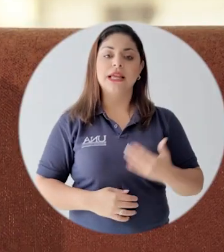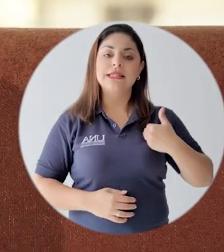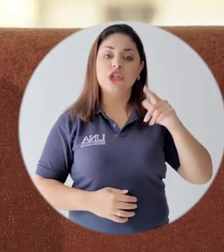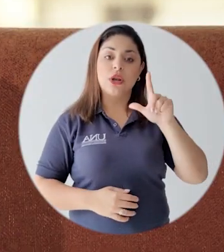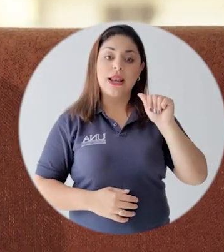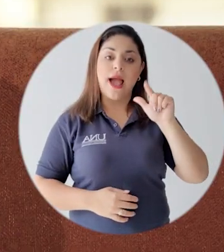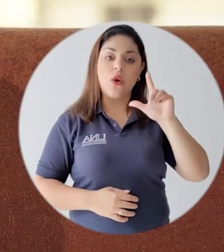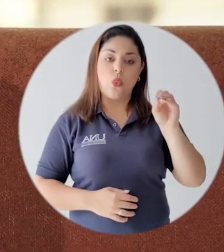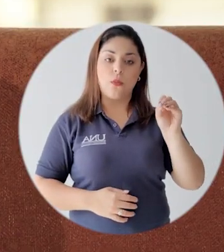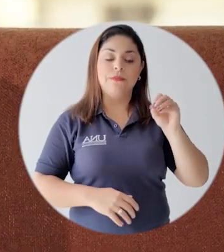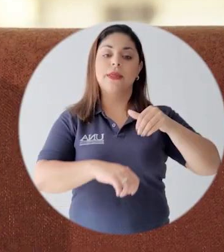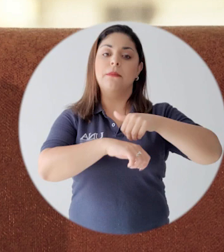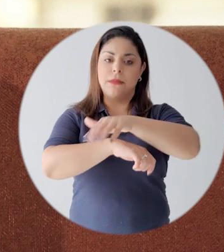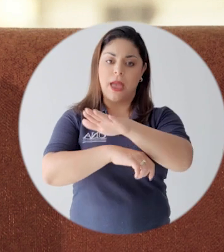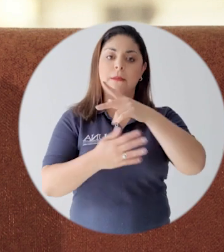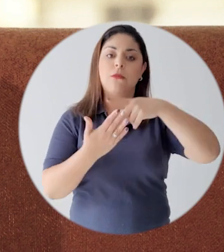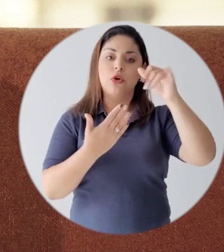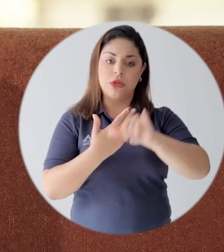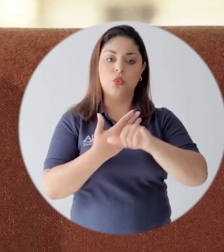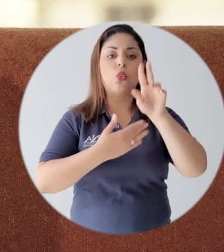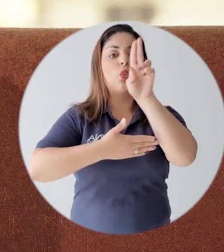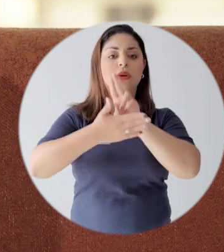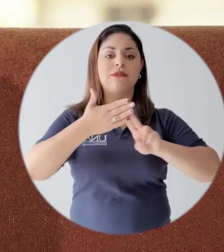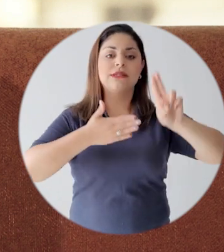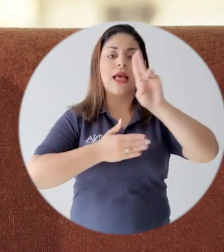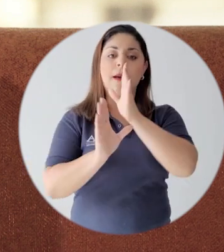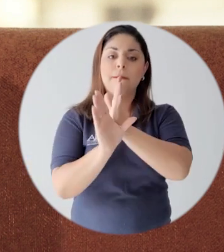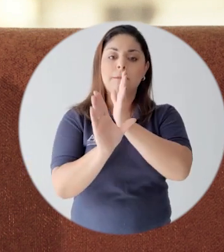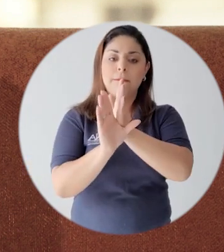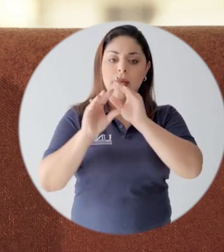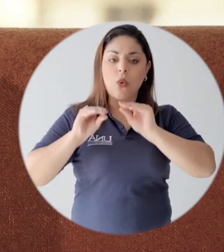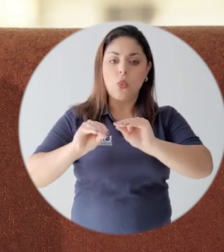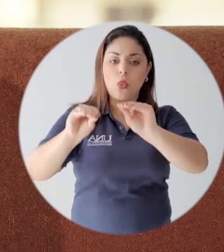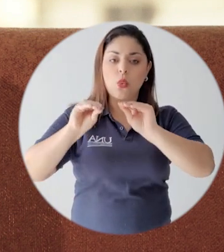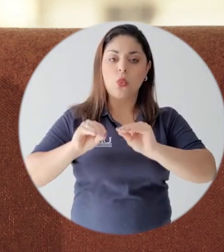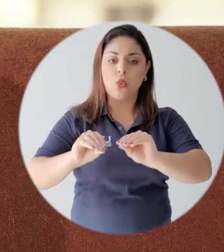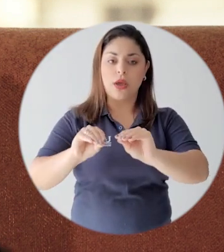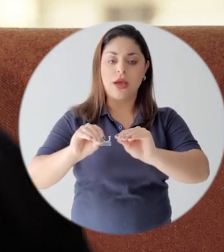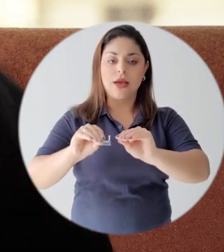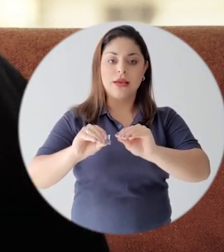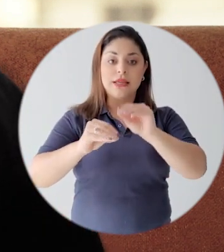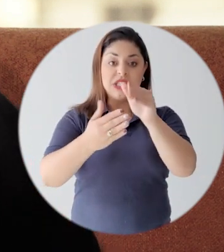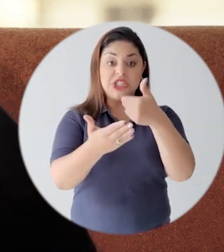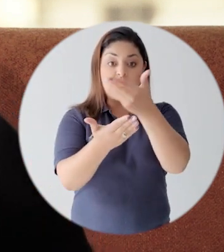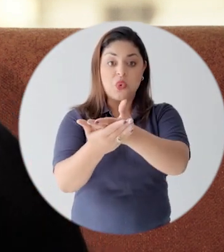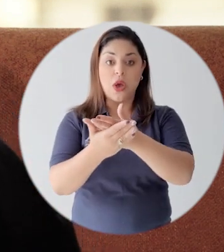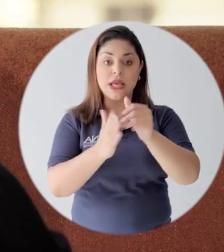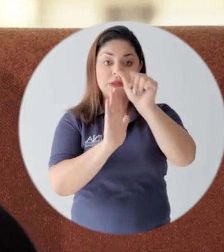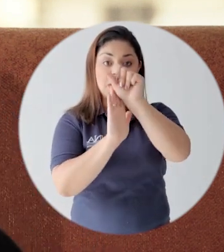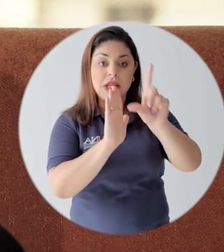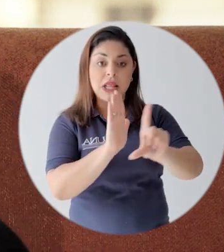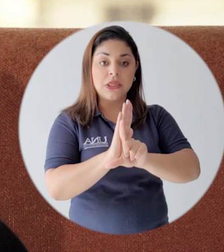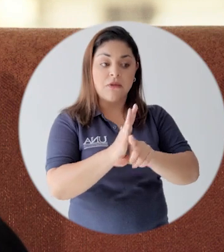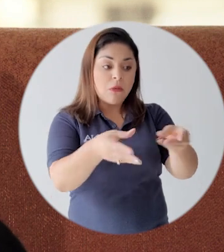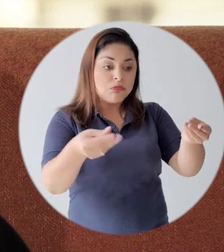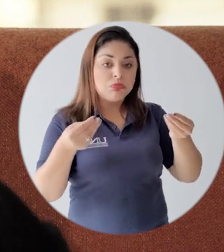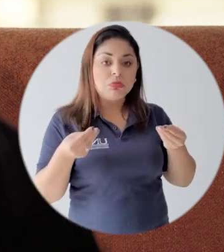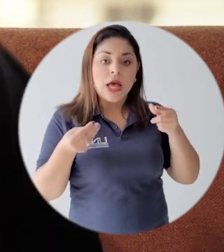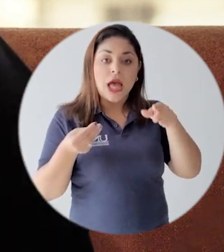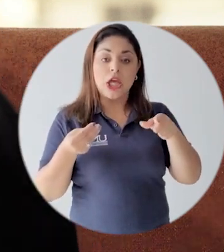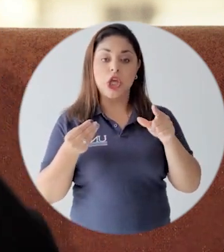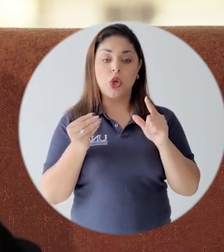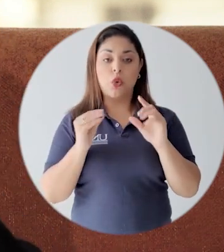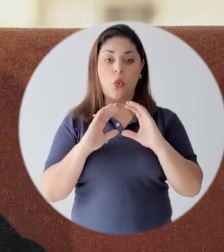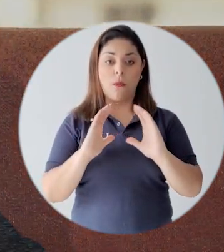Don Lalo, ministro, envía el proyecto de la Universidad Pedagógica, que llega a la Asamblea Legislativa, a